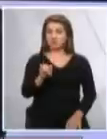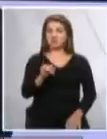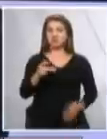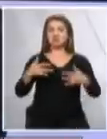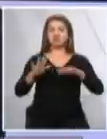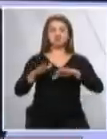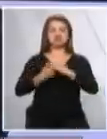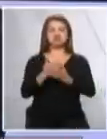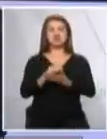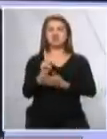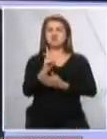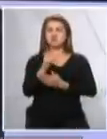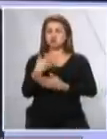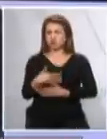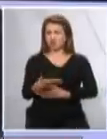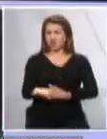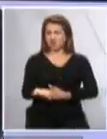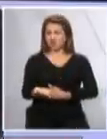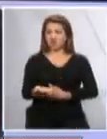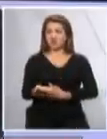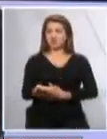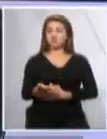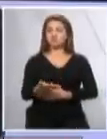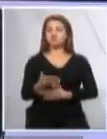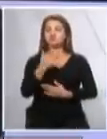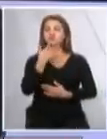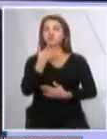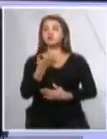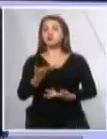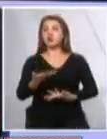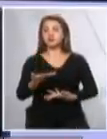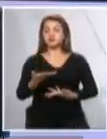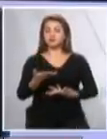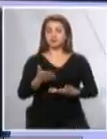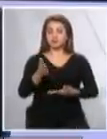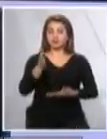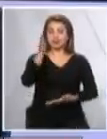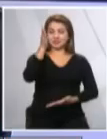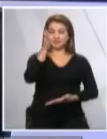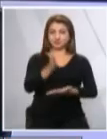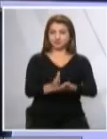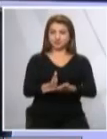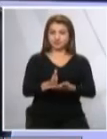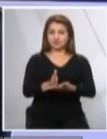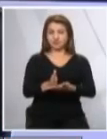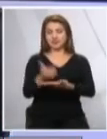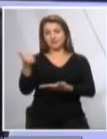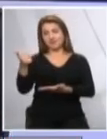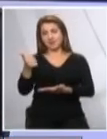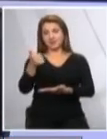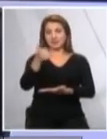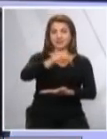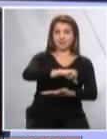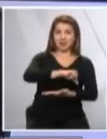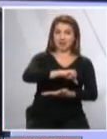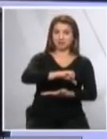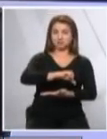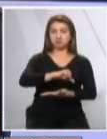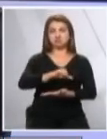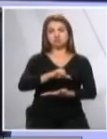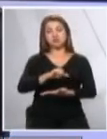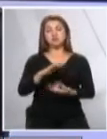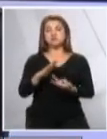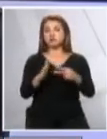irrelevantes desde el punto de vista más del análisis, porque la línea divisoria entre si es correcto e incorrecto en las crisis se